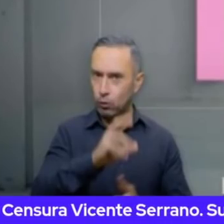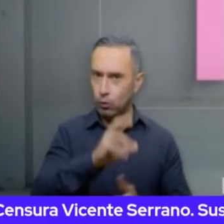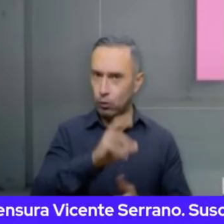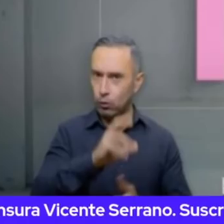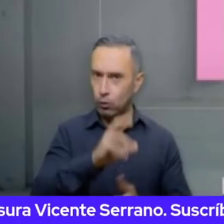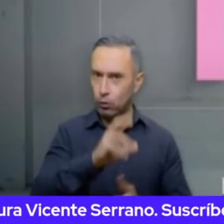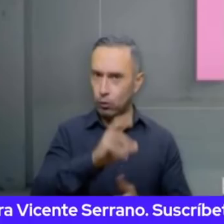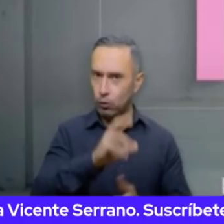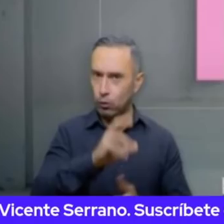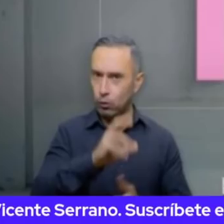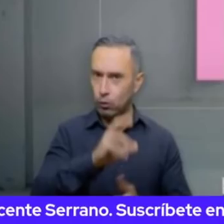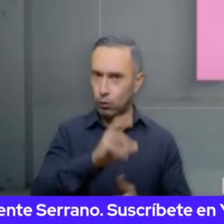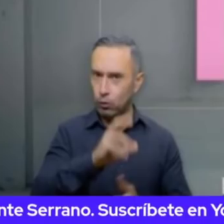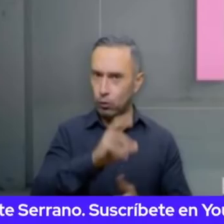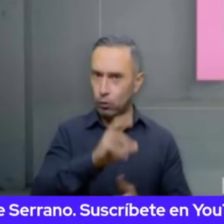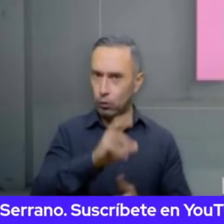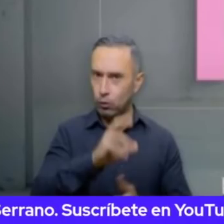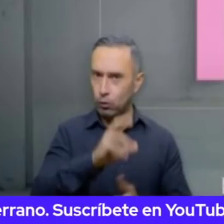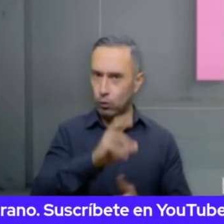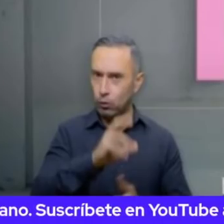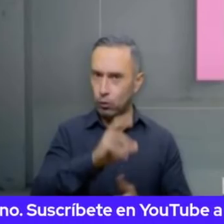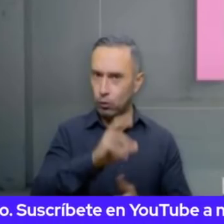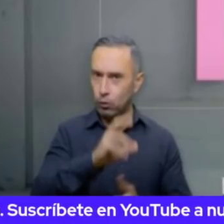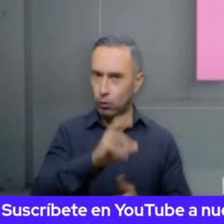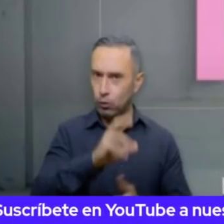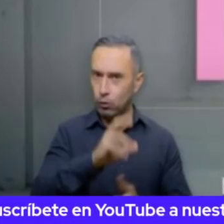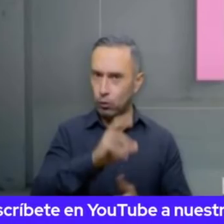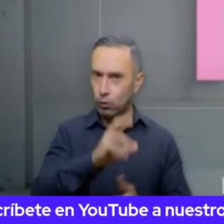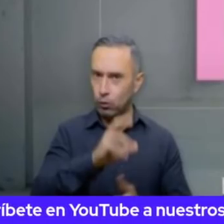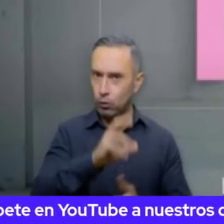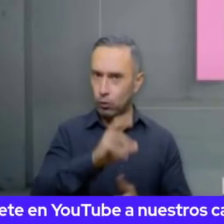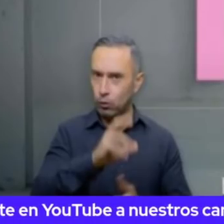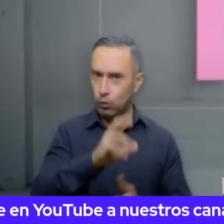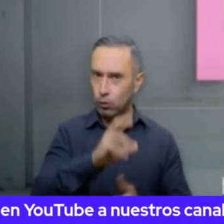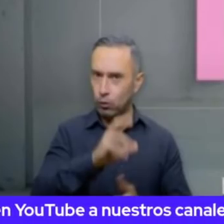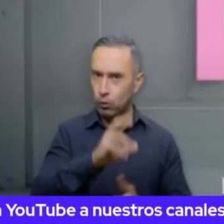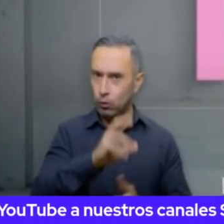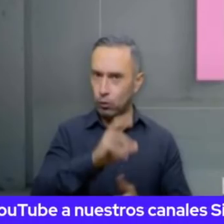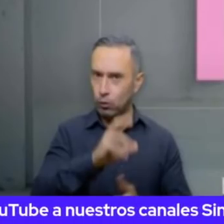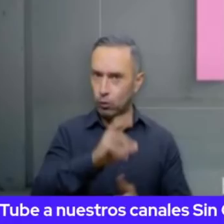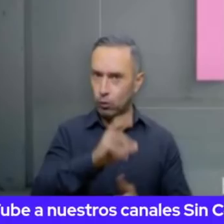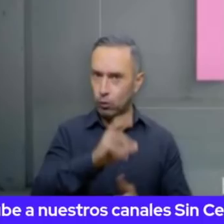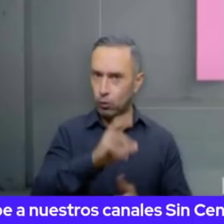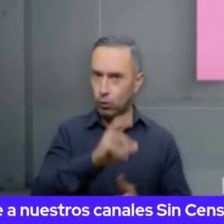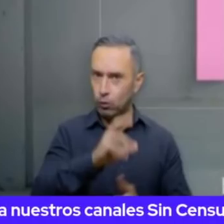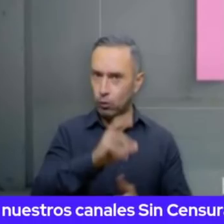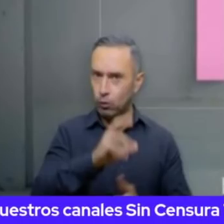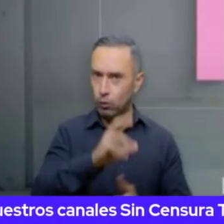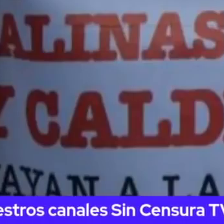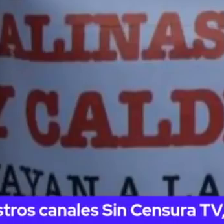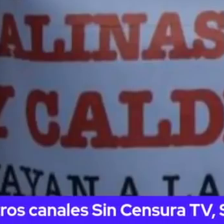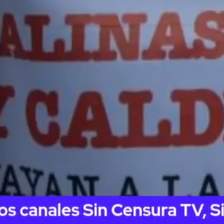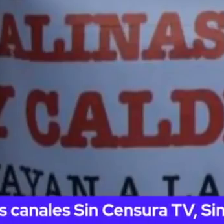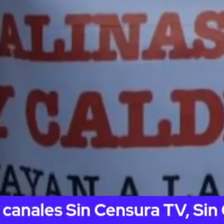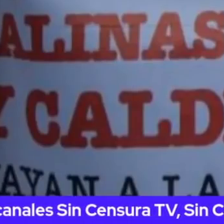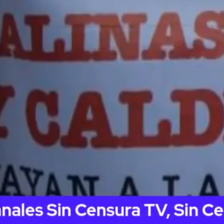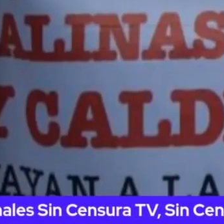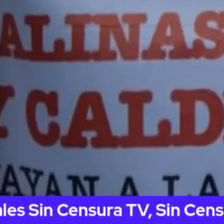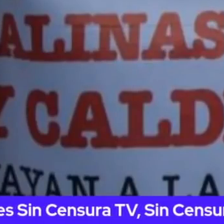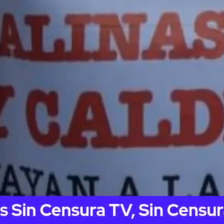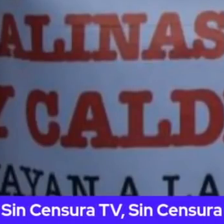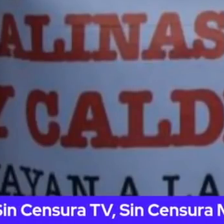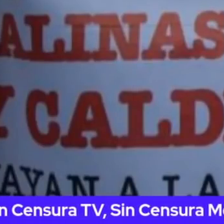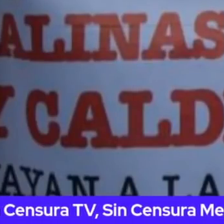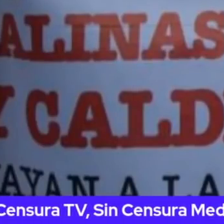pasado se recabó firmas para hacerle juicio a expresidentes. La promoción es para juicio a expresidentes,